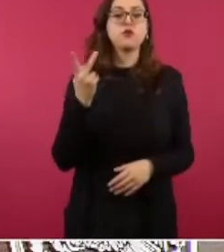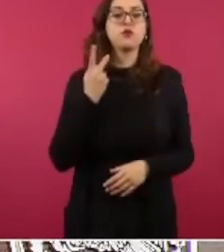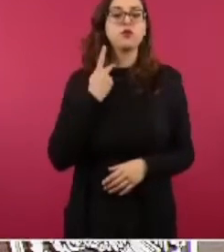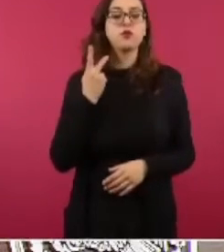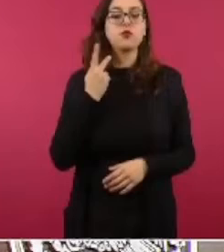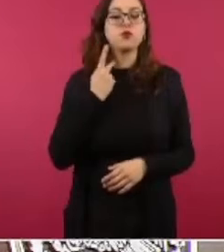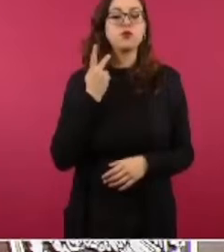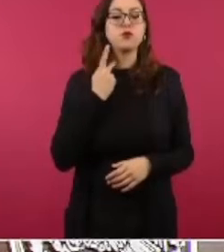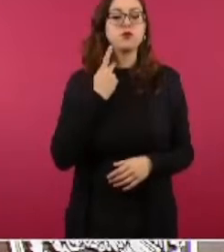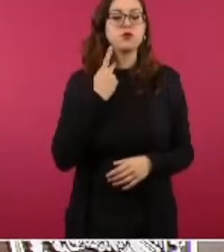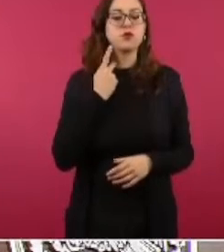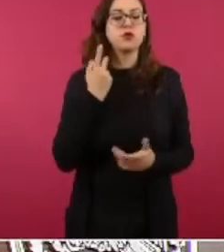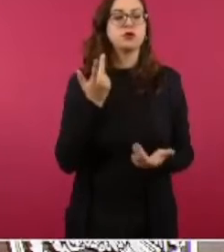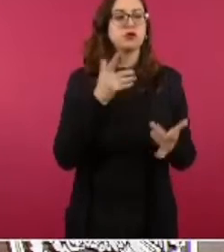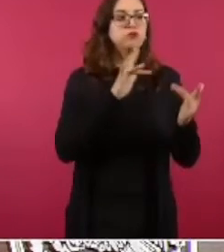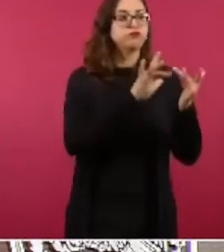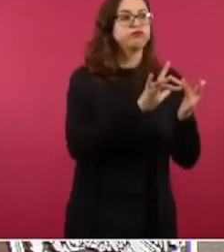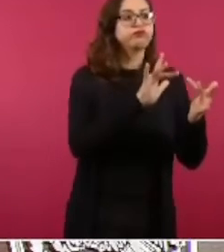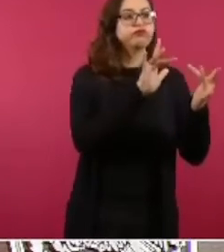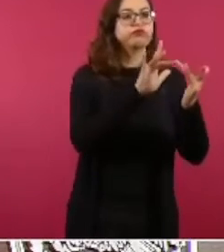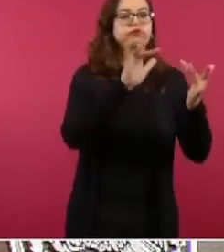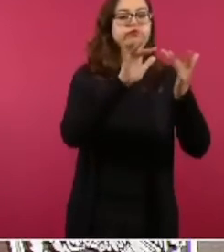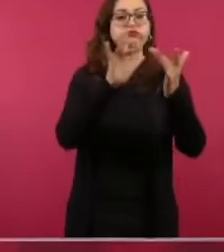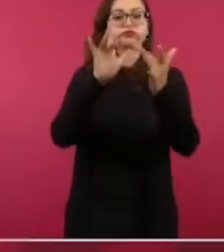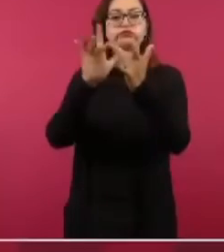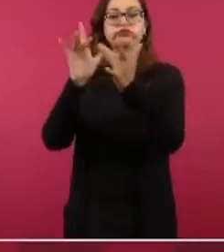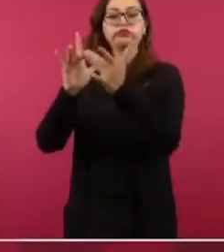tiene más antigüedad